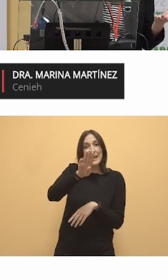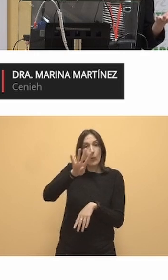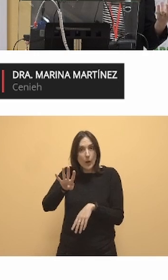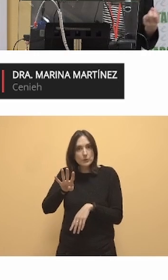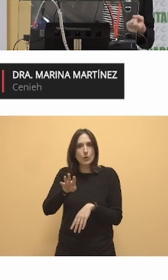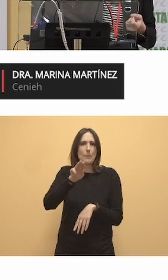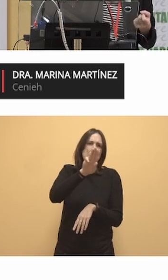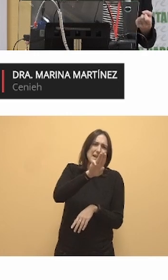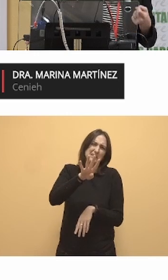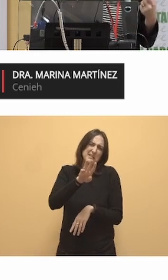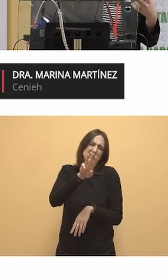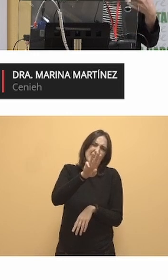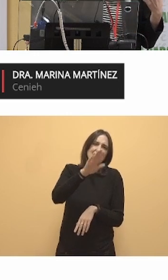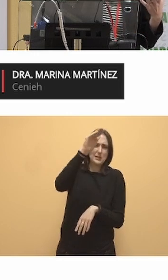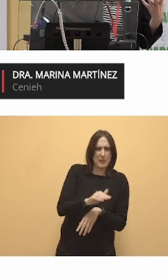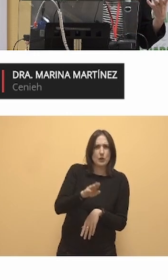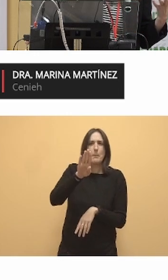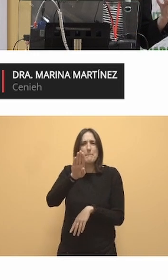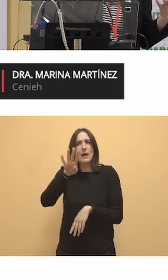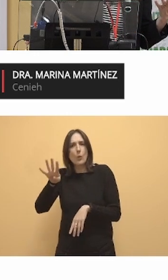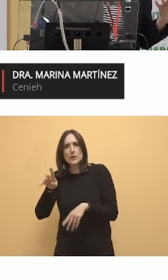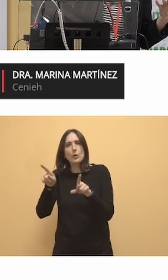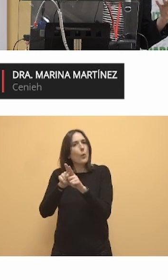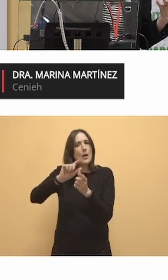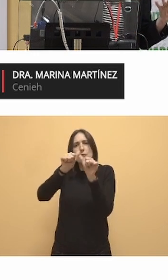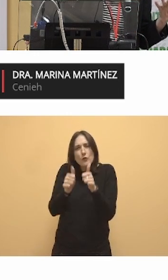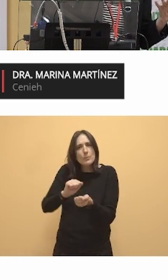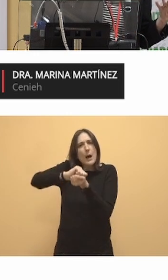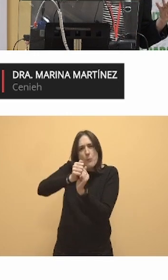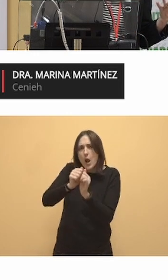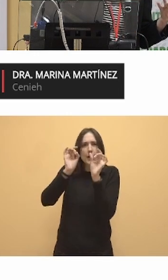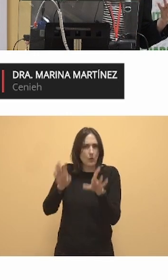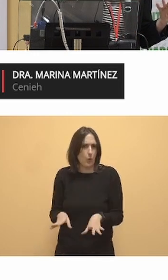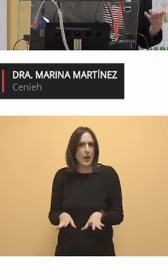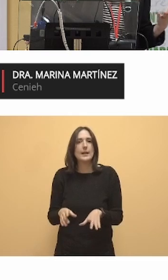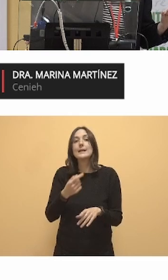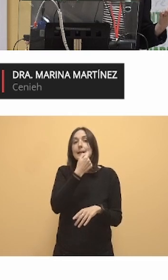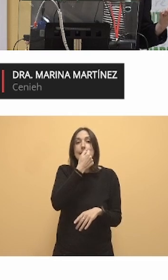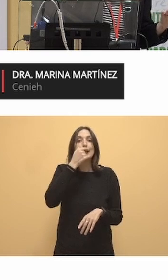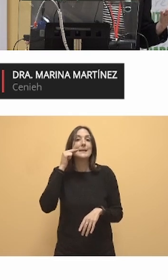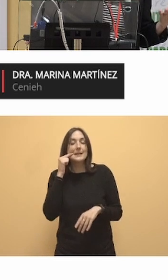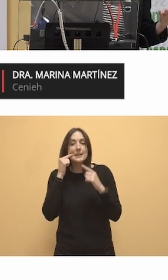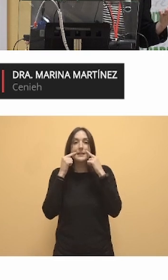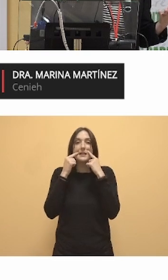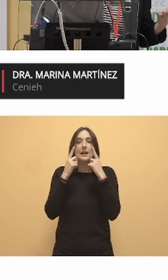todo, más que el P3, es un P4 totalmente molarizado, ¿vale? Y la dentición anterior,